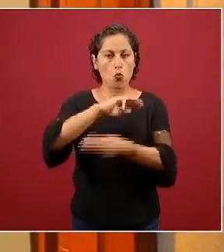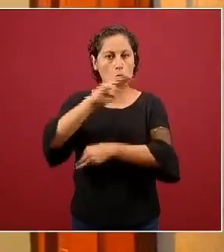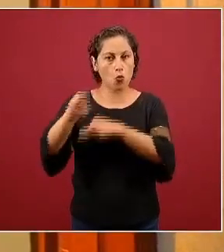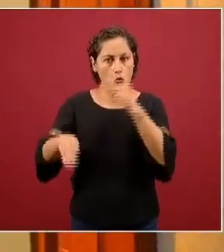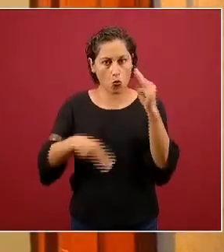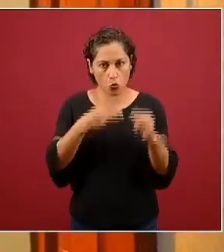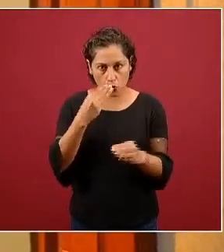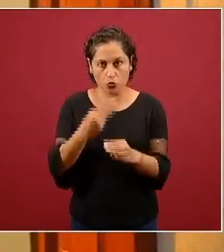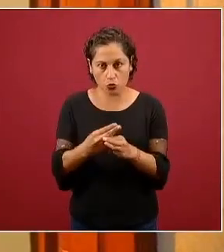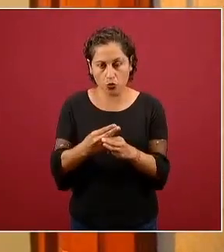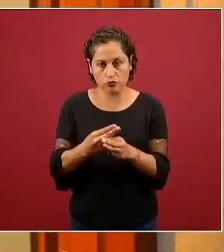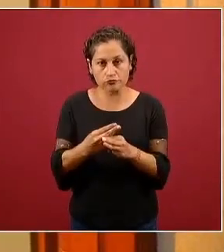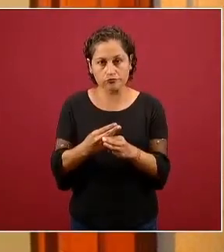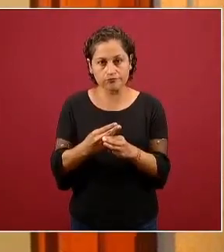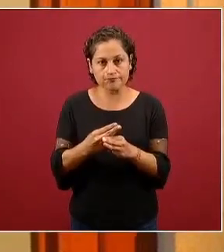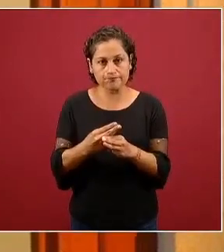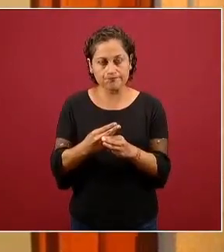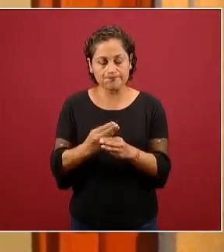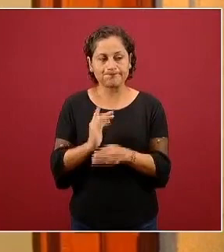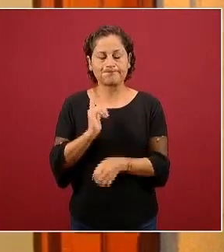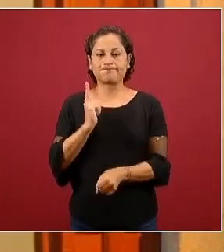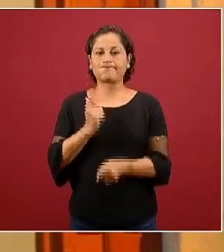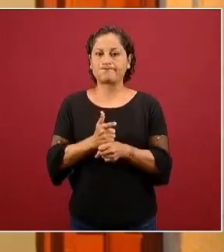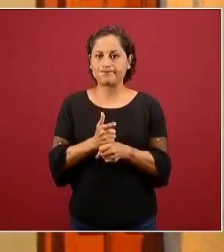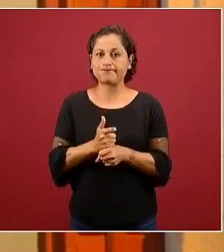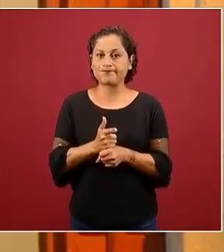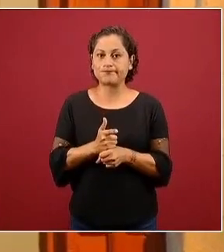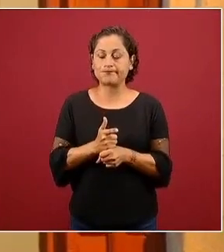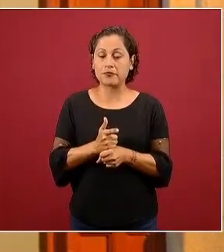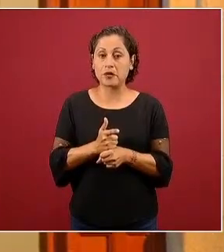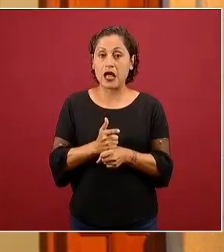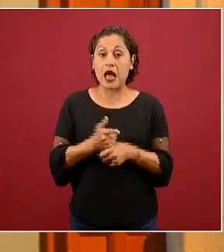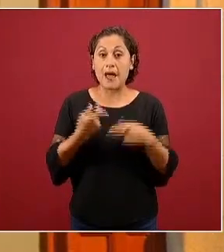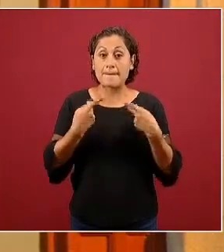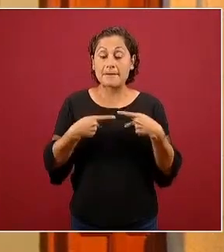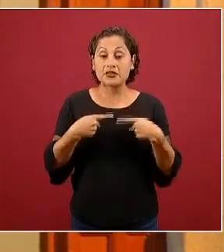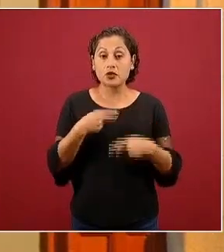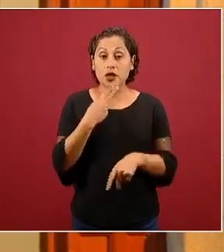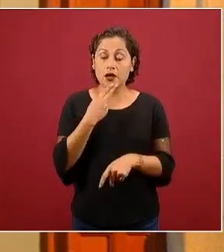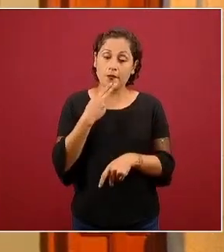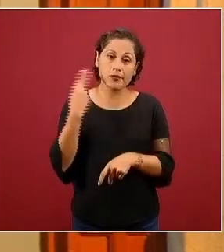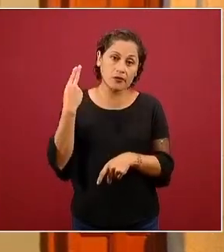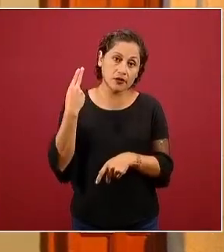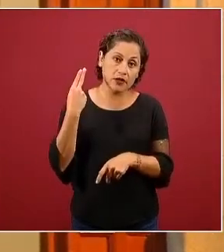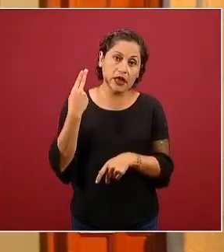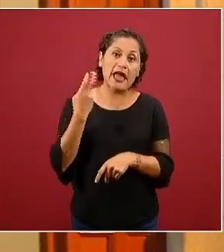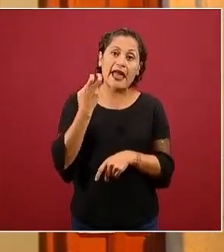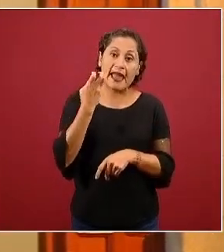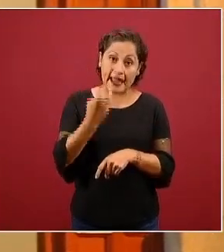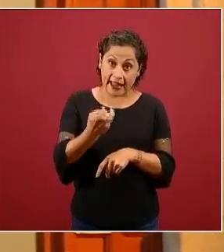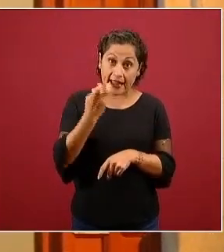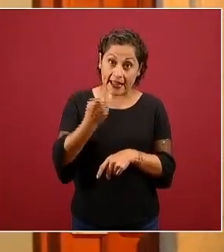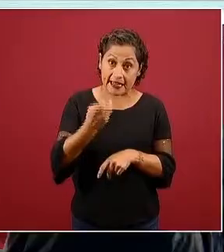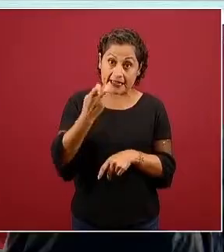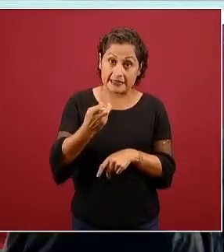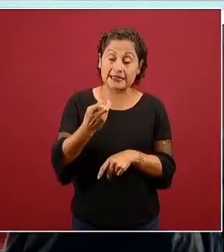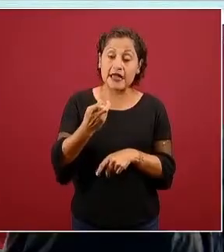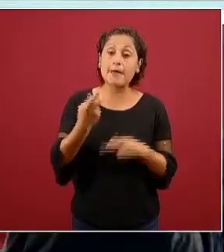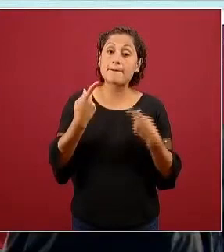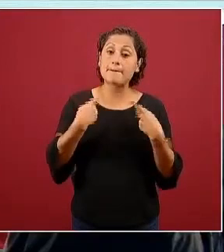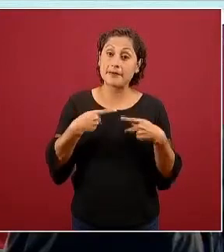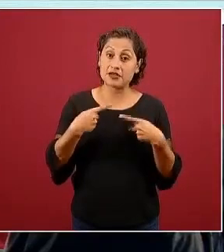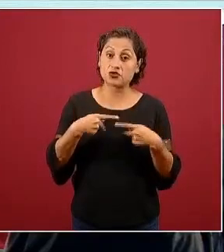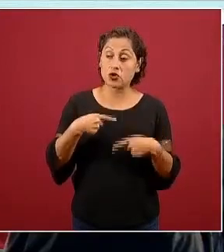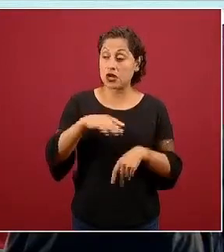que la muerte por suicidio es la segunda causa de mortalidad en